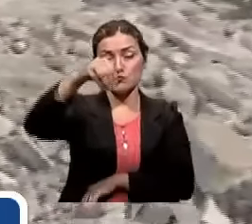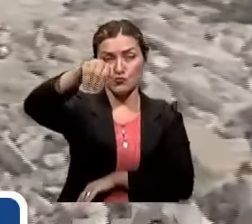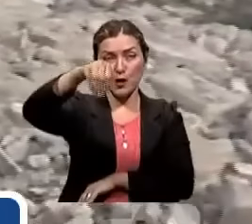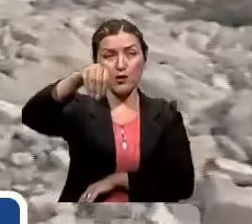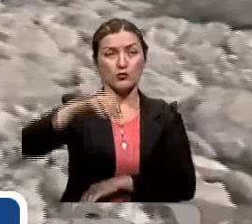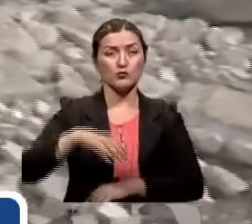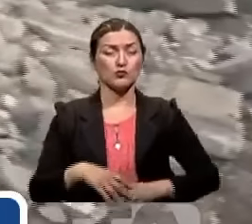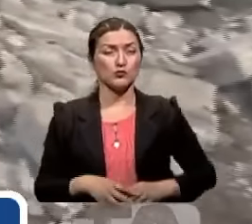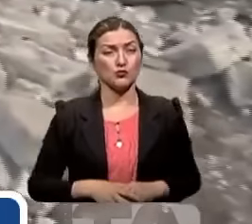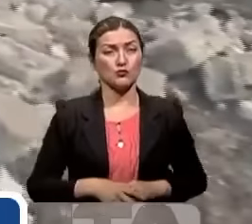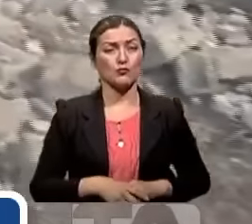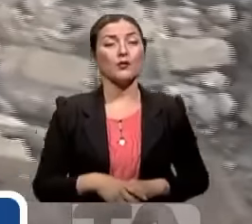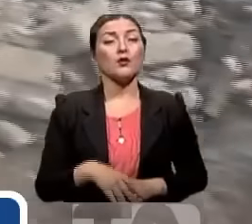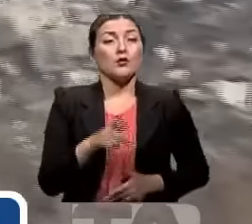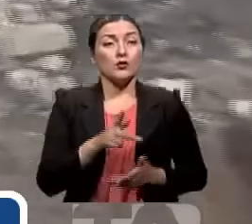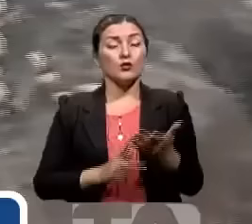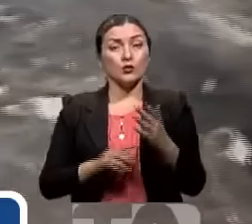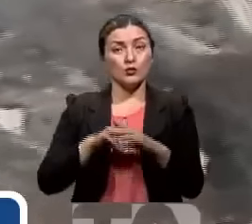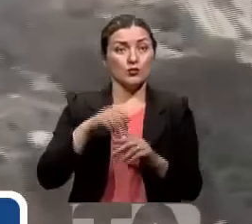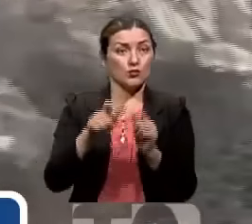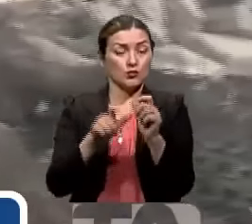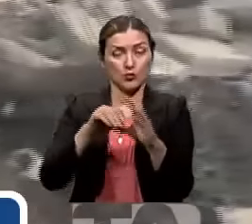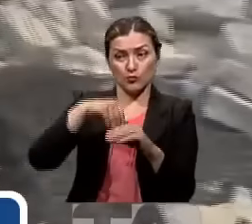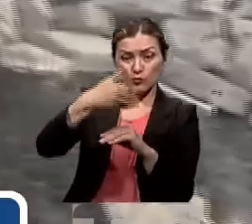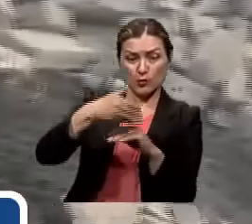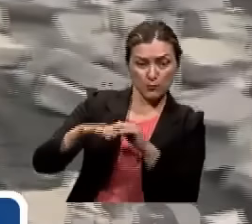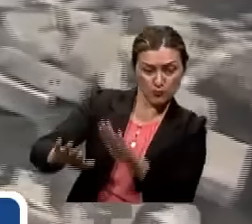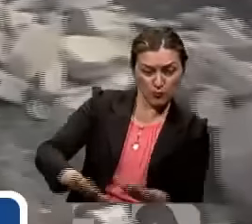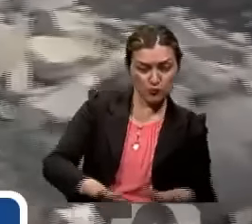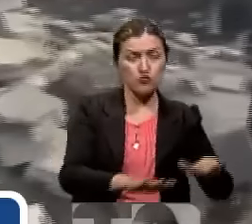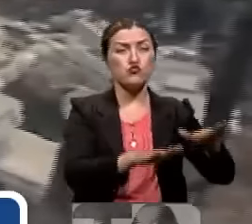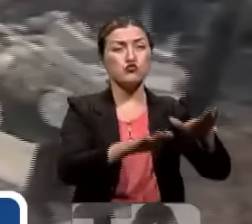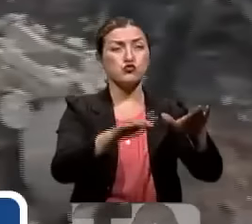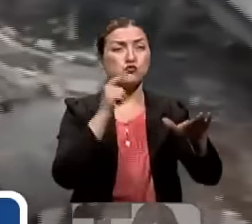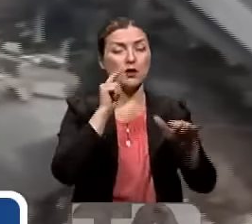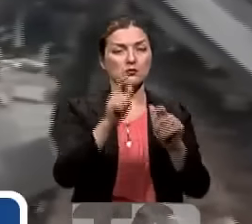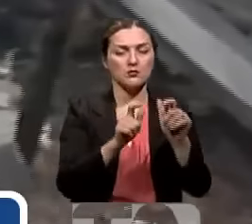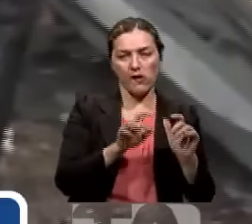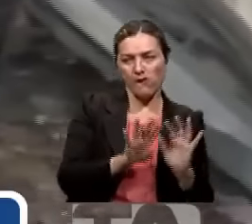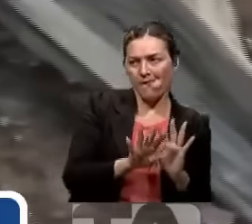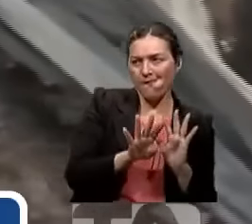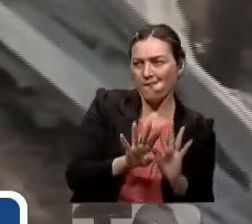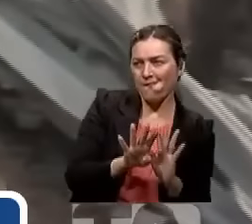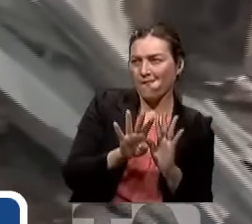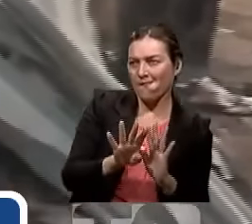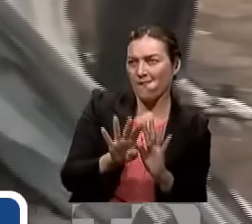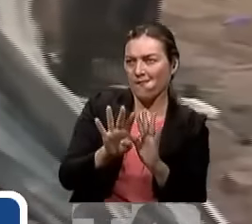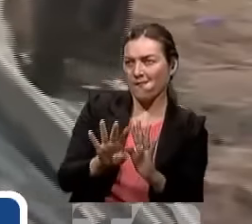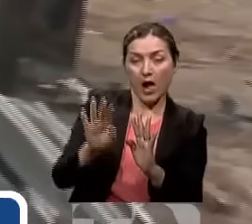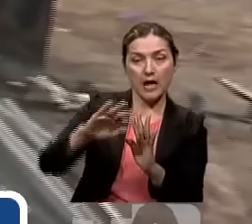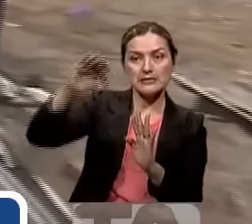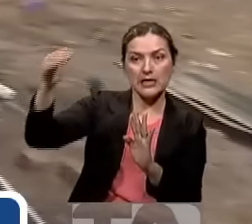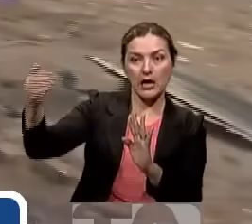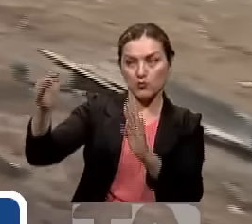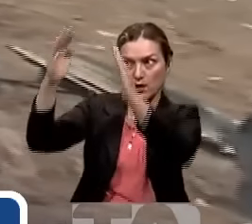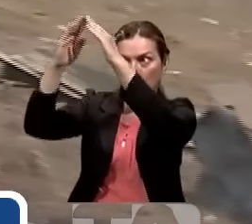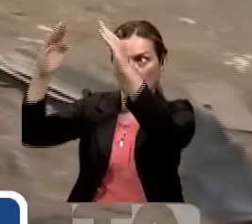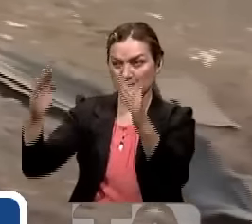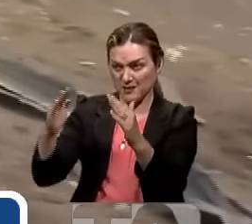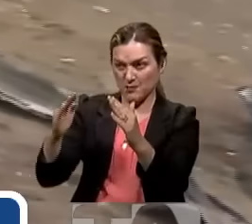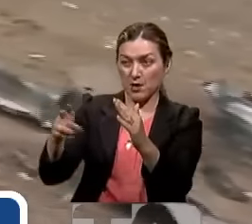hasta el momento. Delincuentes desde la parte de abajo del sector de San Francisco Bajo habrían subido, habrían atacado a